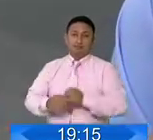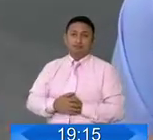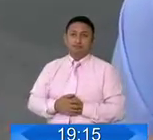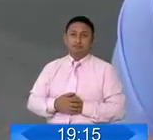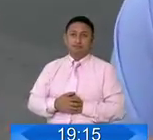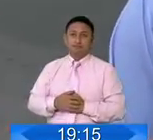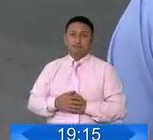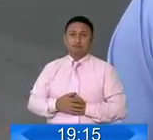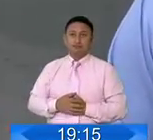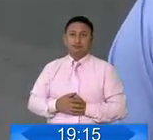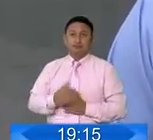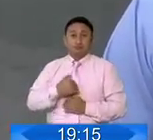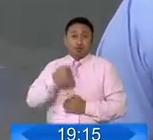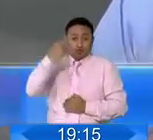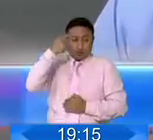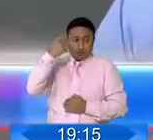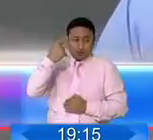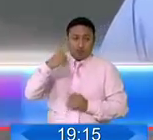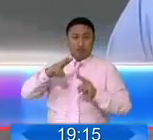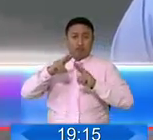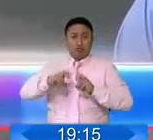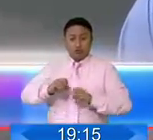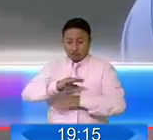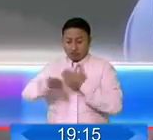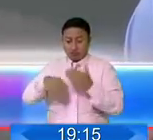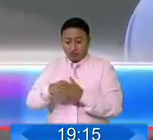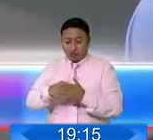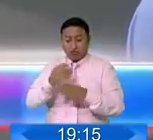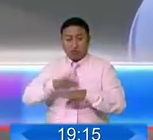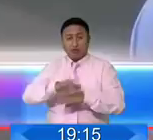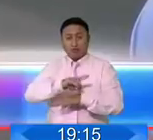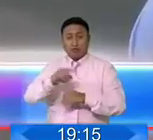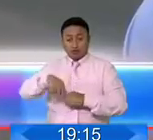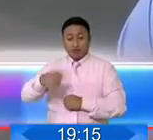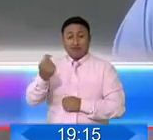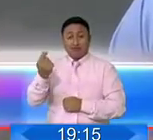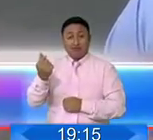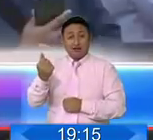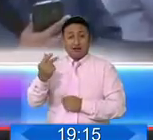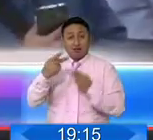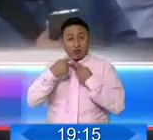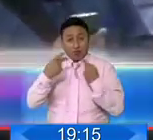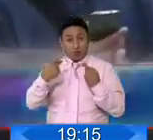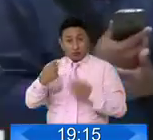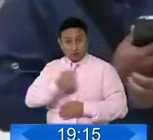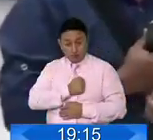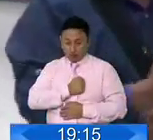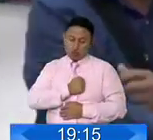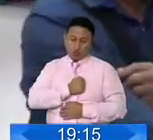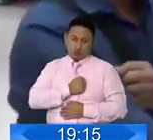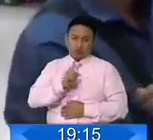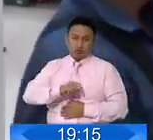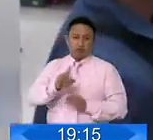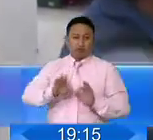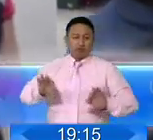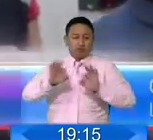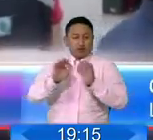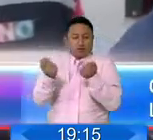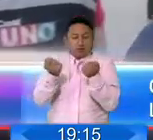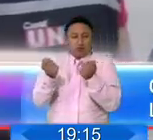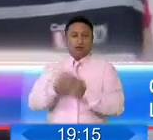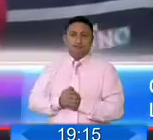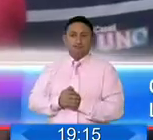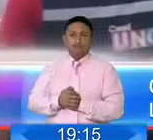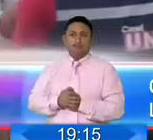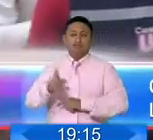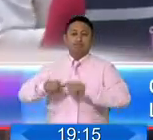que nos están investigando a todos y eso es saludable, pero con los dineros públicos hay que saberlo manejar porque no son nuestros. A decir de diferentes autoridades de Manabí,